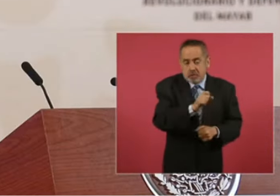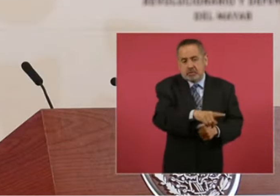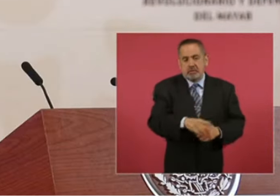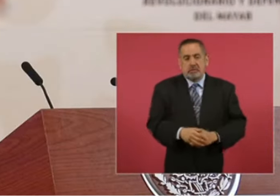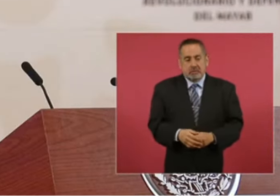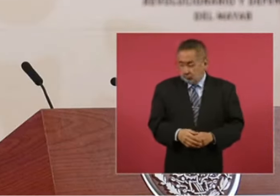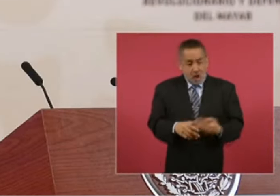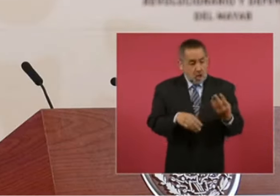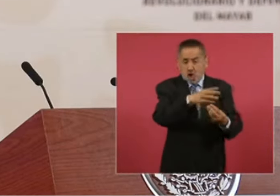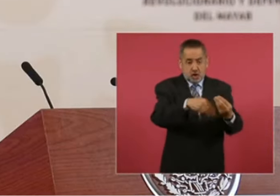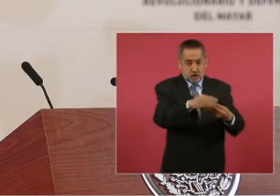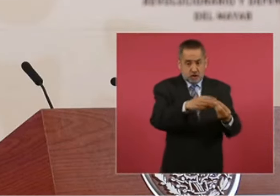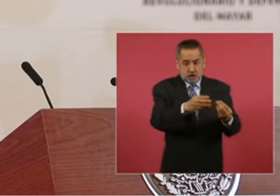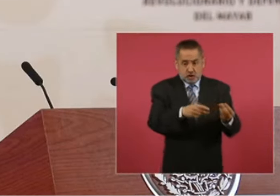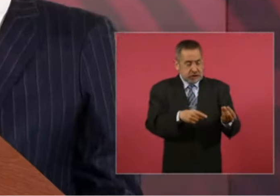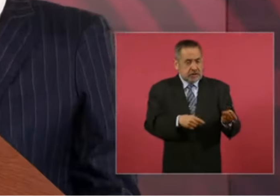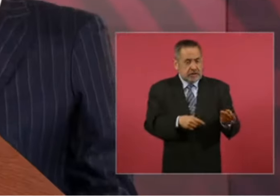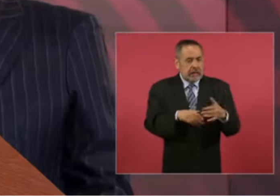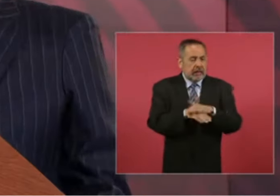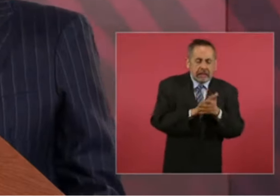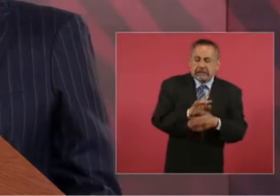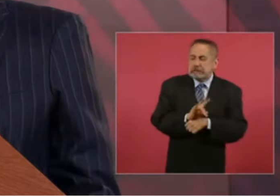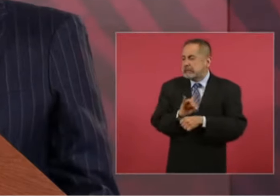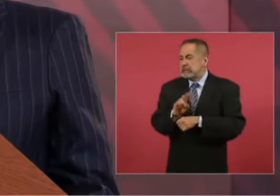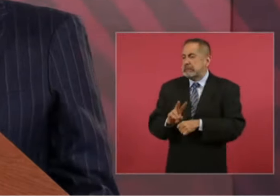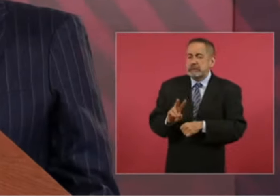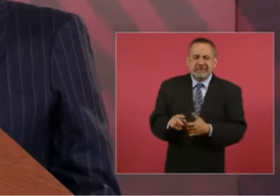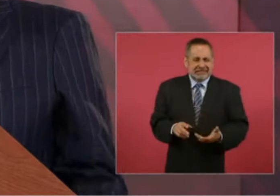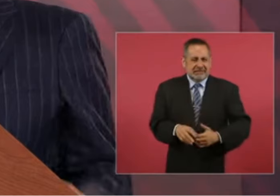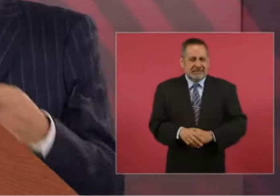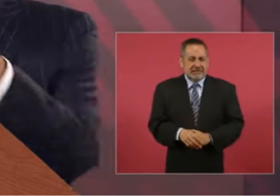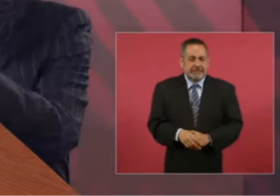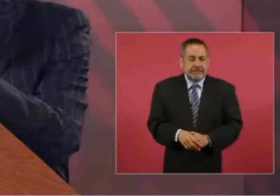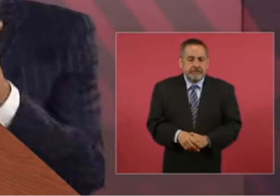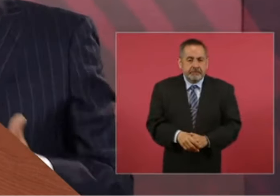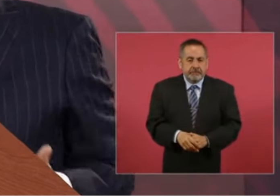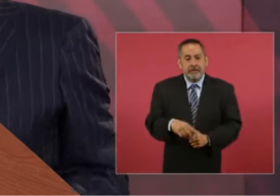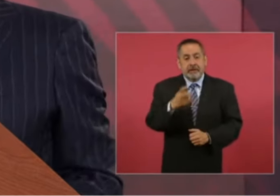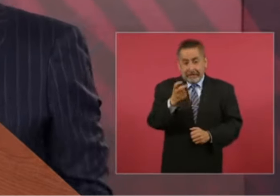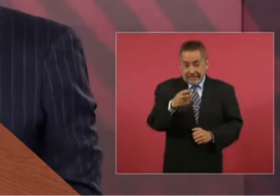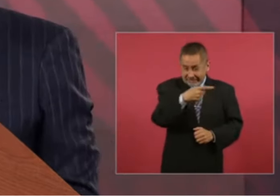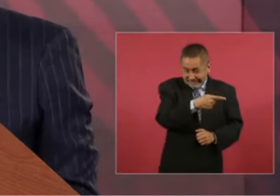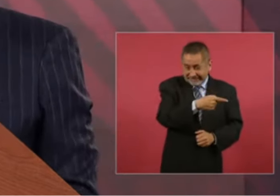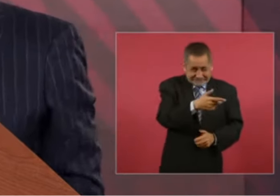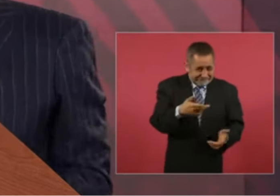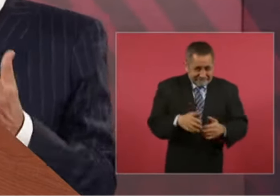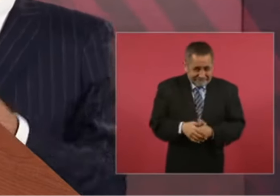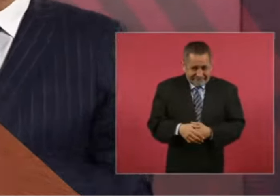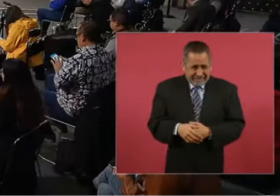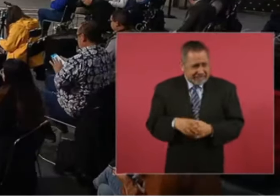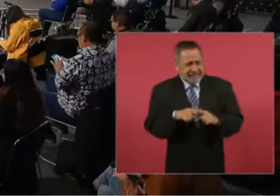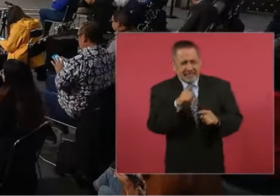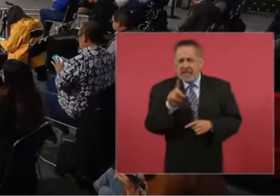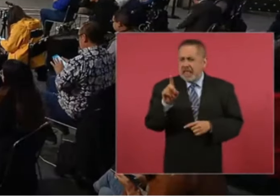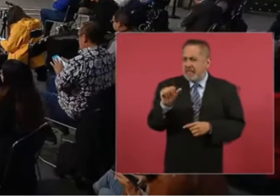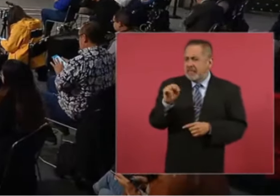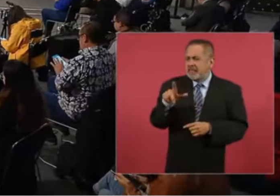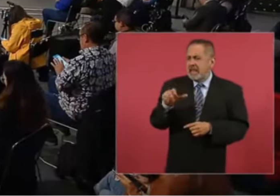Sí, todos, o sea, ahí metidos. Entonces, ese es el señor. ¿Quién es Daniel